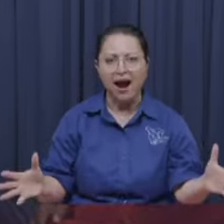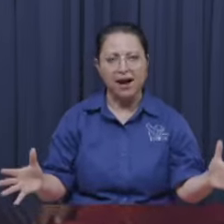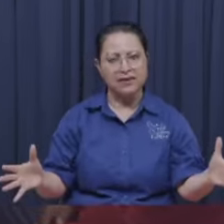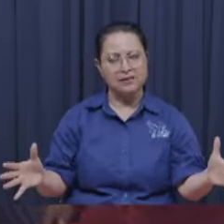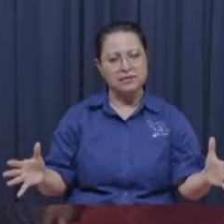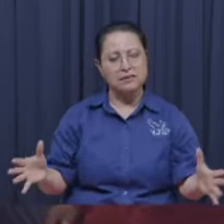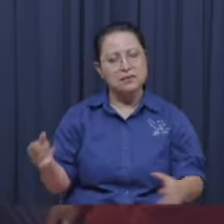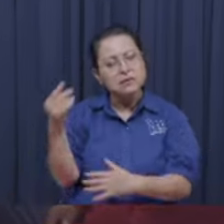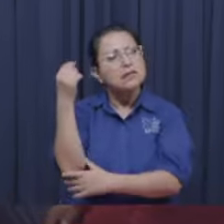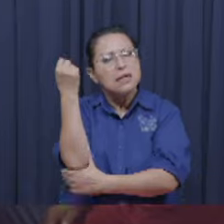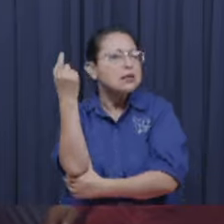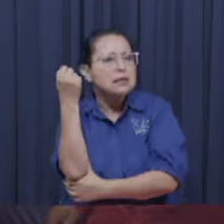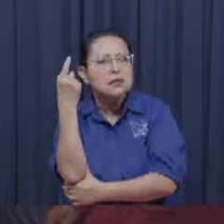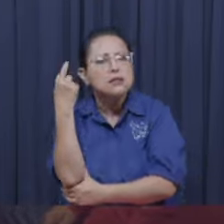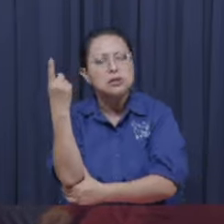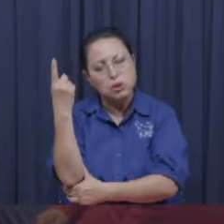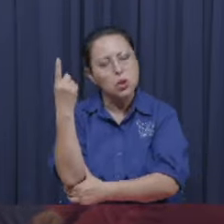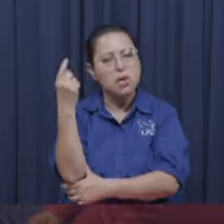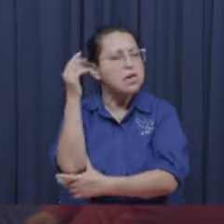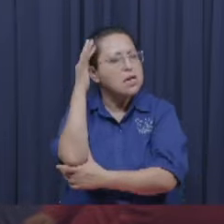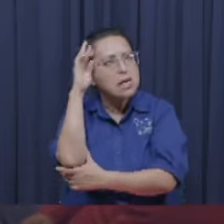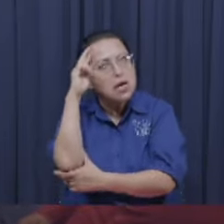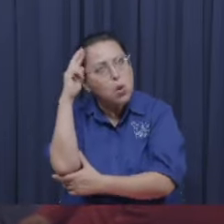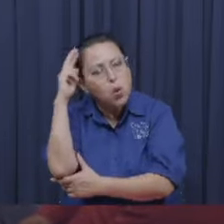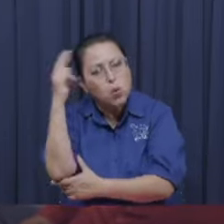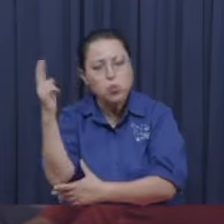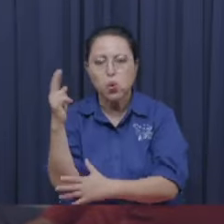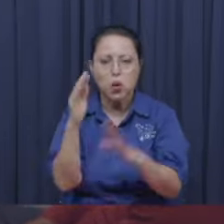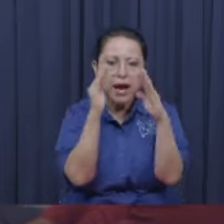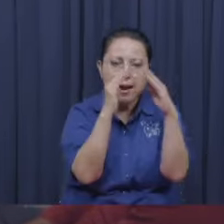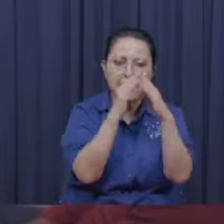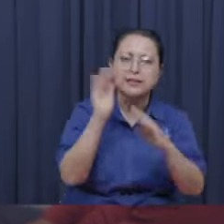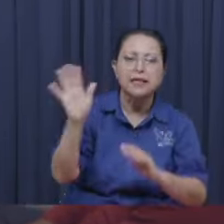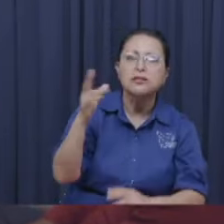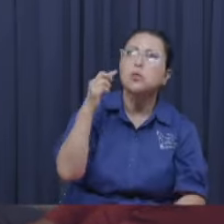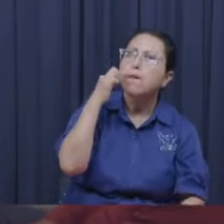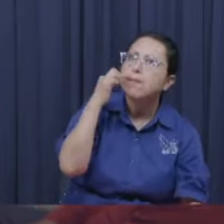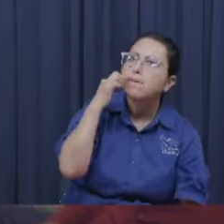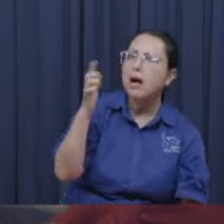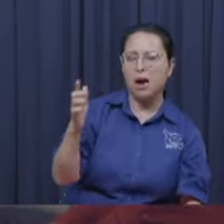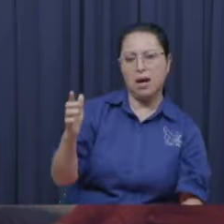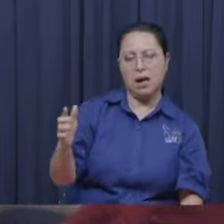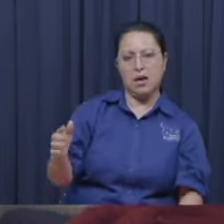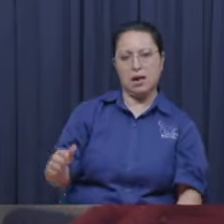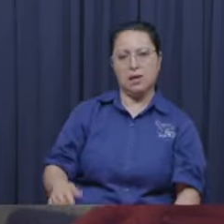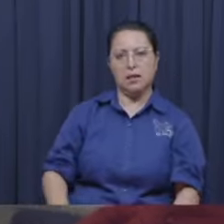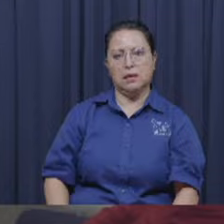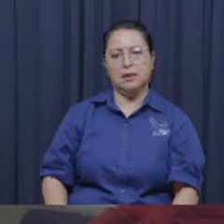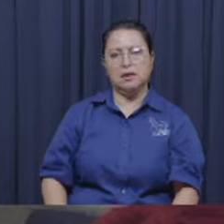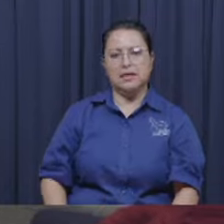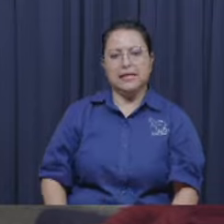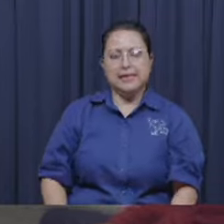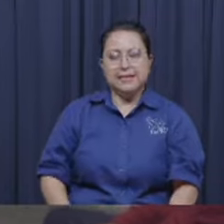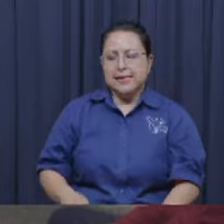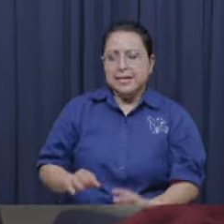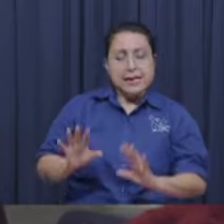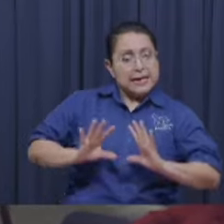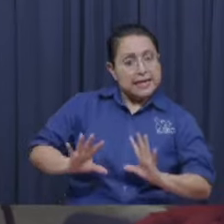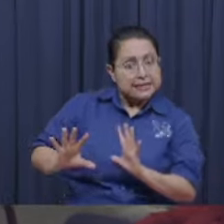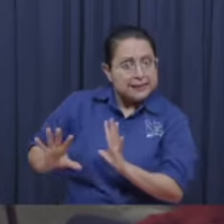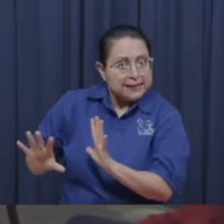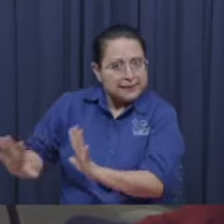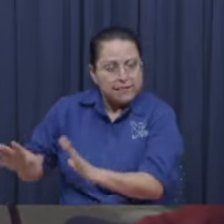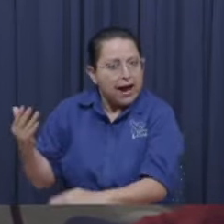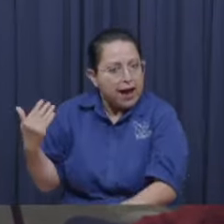Entonces recordó de la casa del Padre, volvió en sí, porque cuando estaba en la casa del Padre ya no la quería, porque nadie